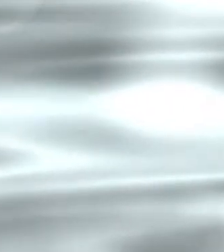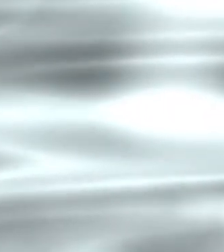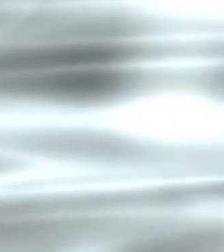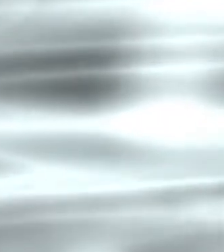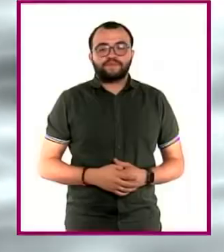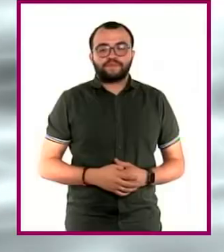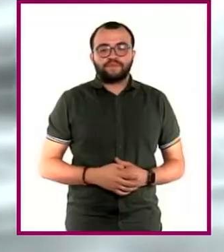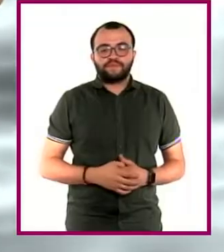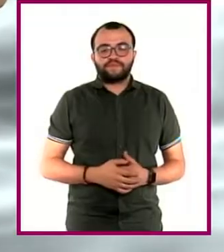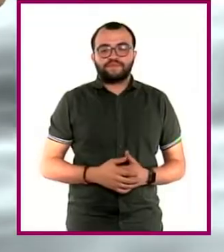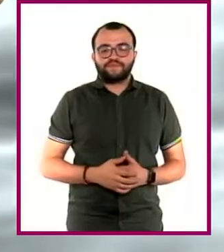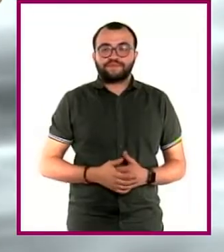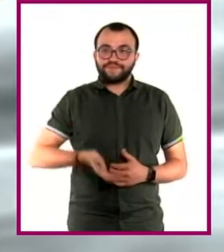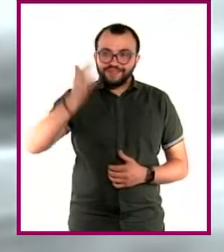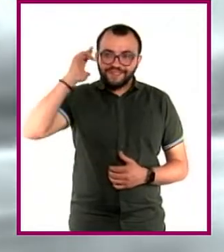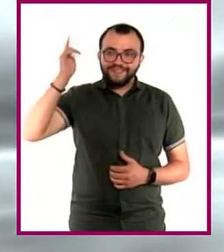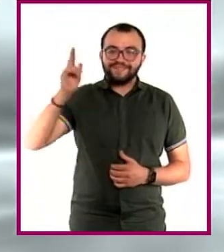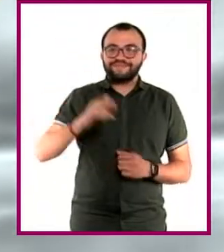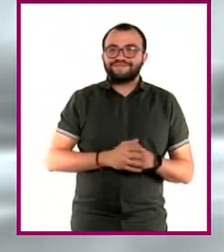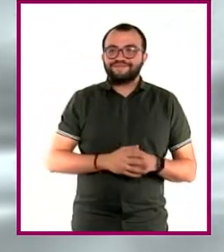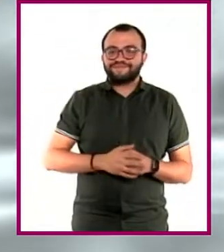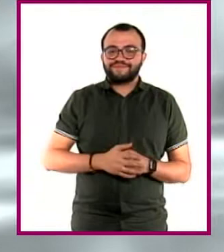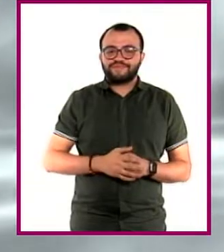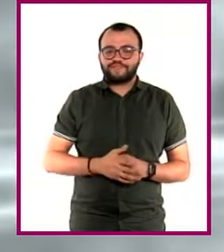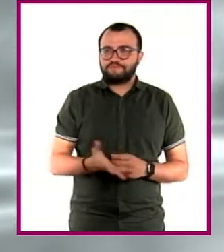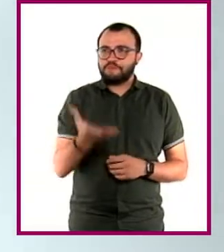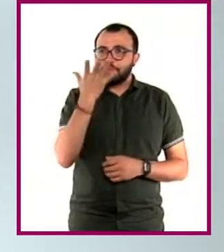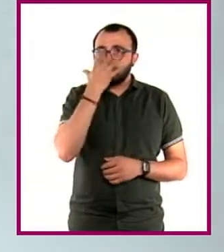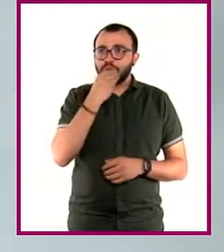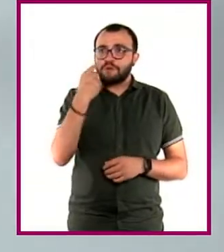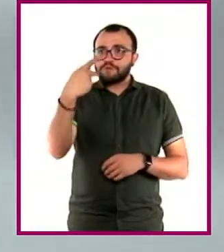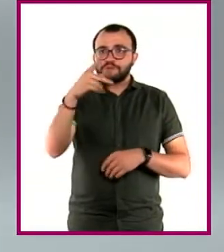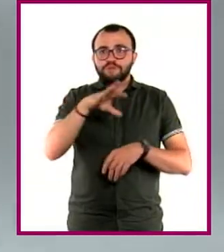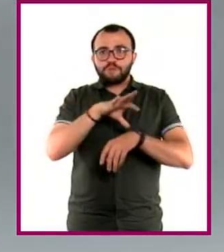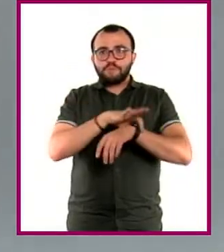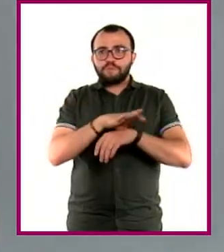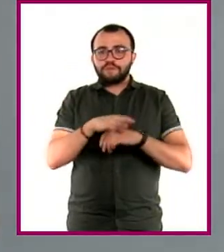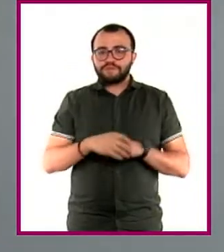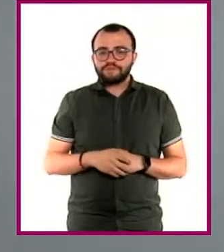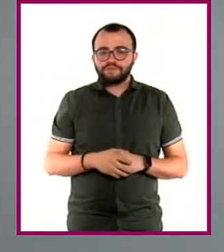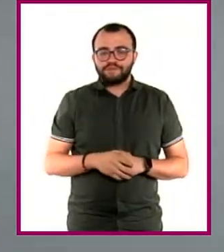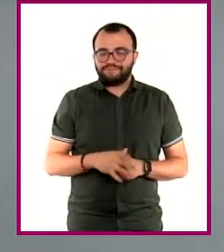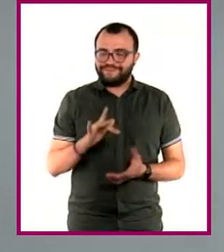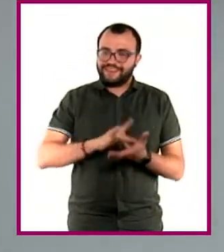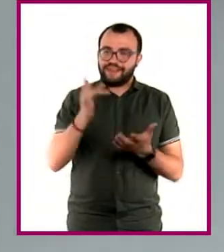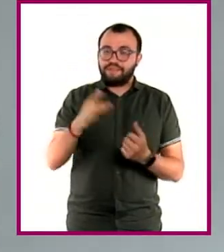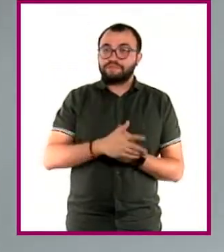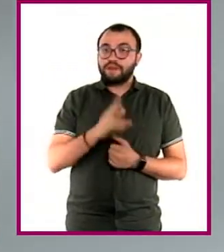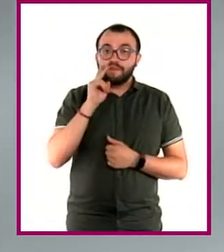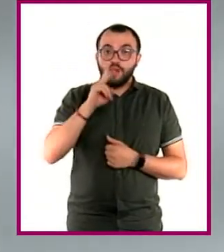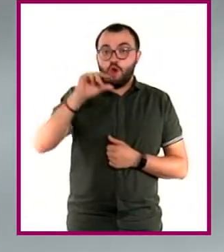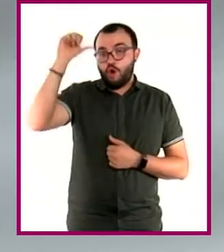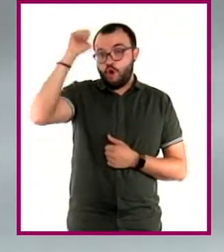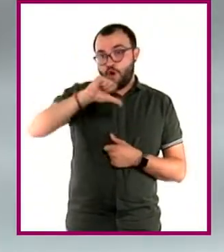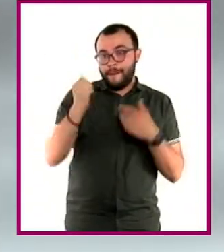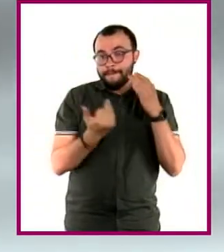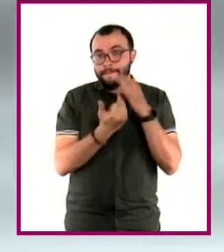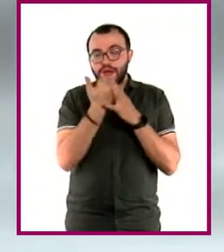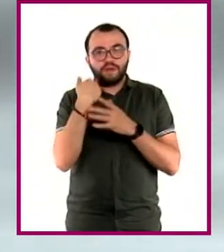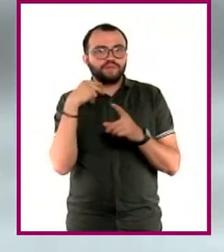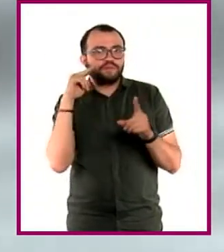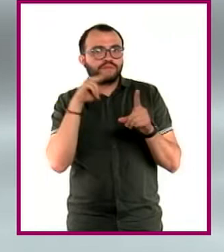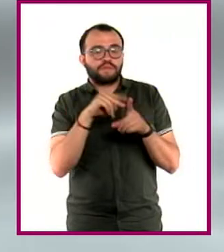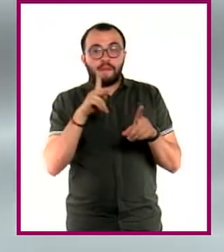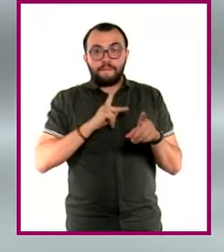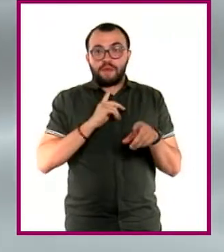Hola Mati, Hola Memo. qué bonita tu pulsera. Gracias Memo. Fíjate que justo hoy en la mañana estaba viendo